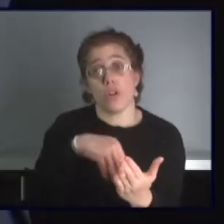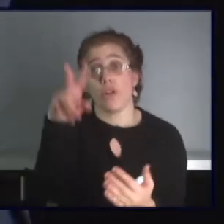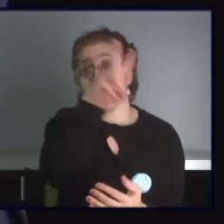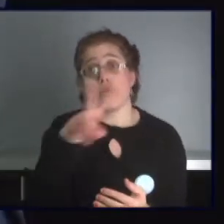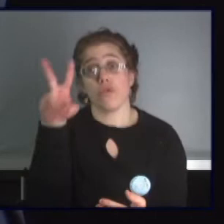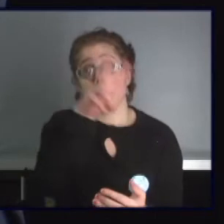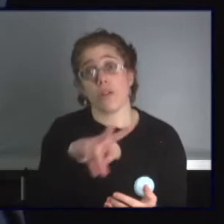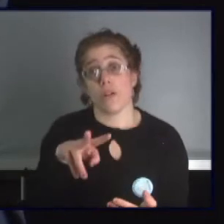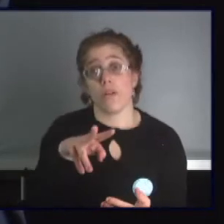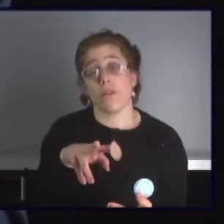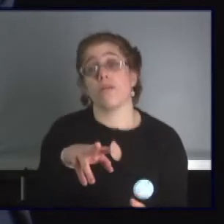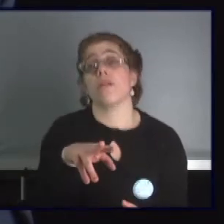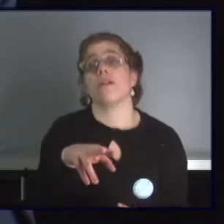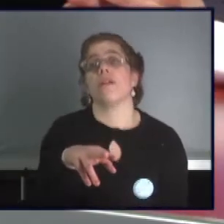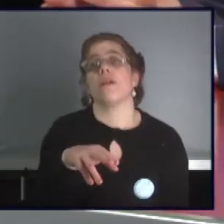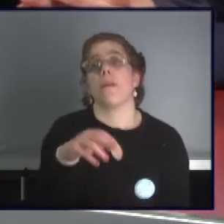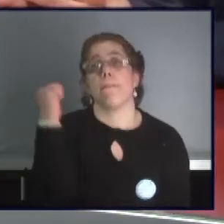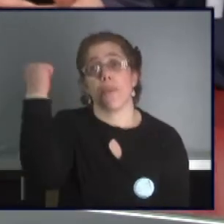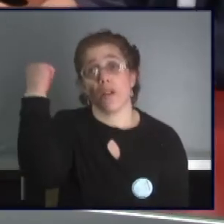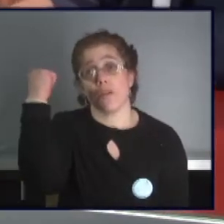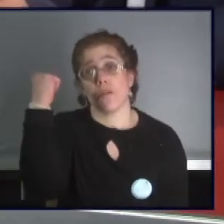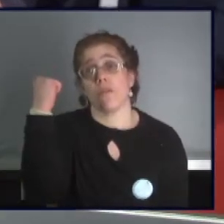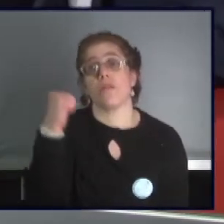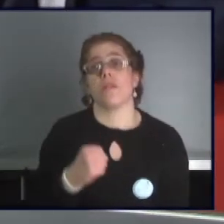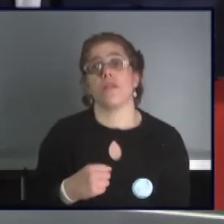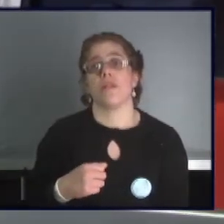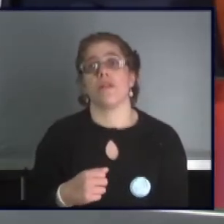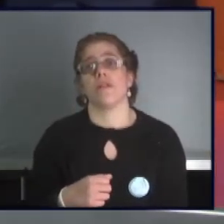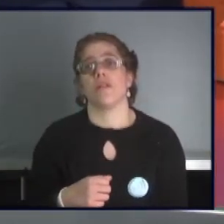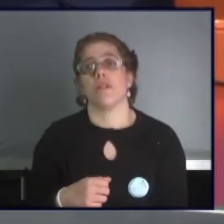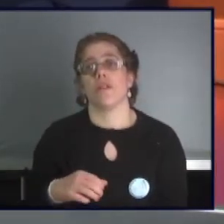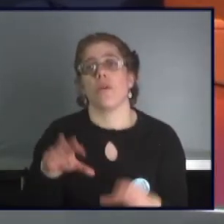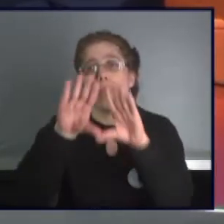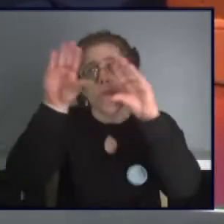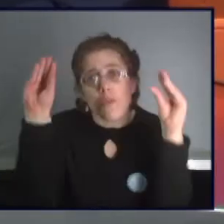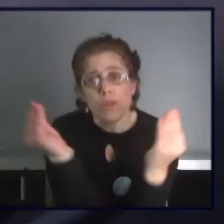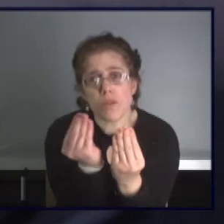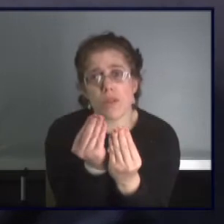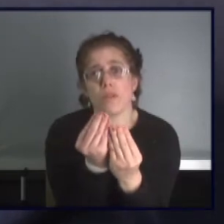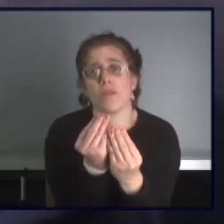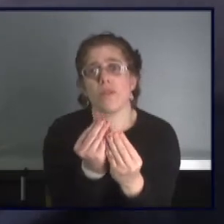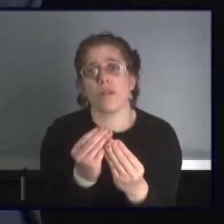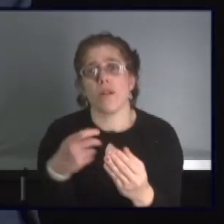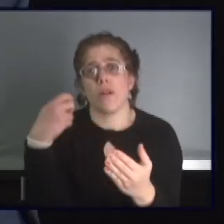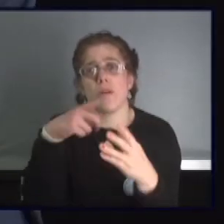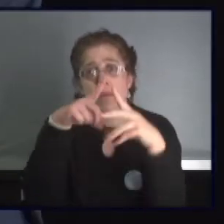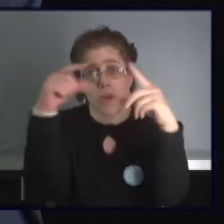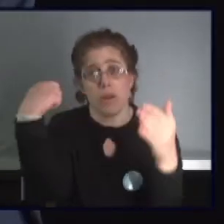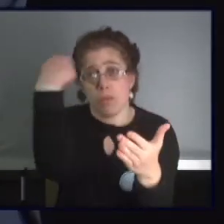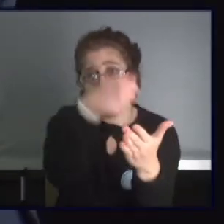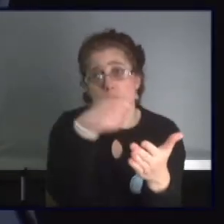225 millones de pesos anuales que significan el 52 por ciento del presupuesto de luján